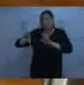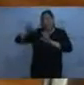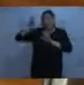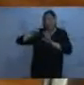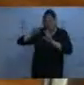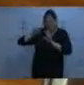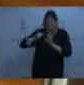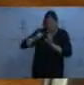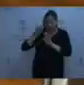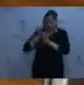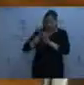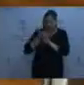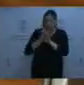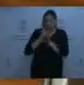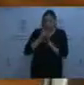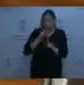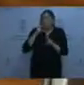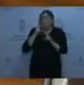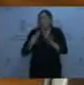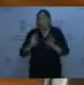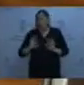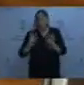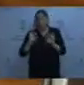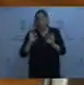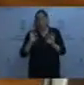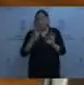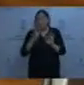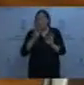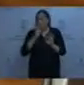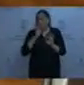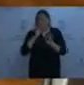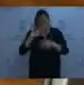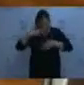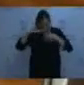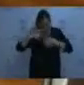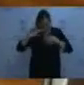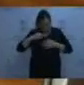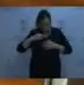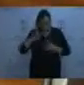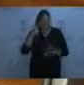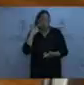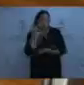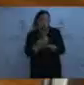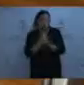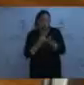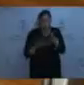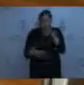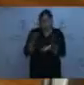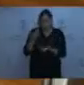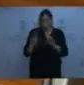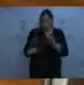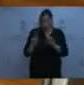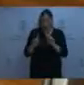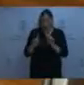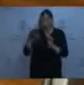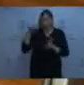nombre, que por cierto le conviene por naturaleza, porque son auténticas reválidas y no pruebas de evaluación, pues vamos a